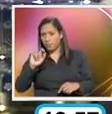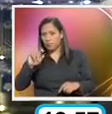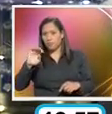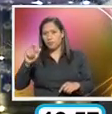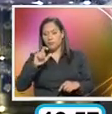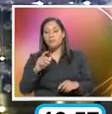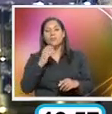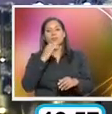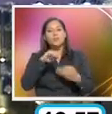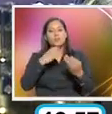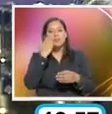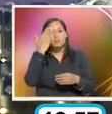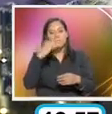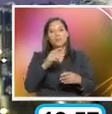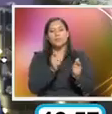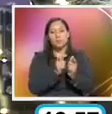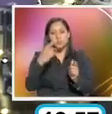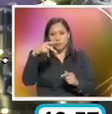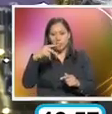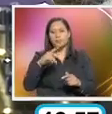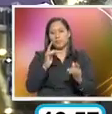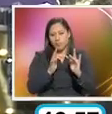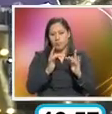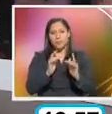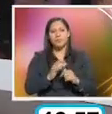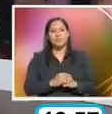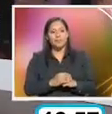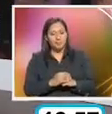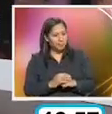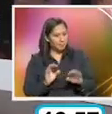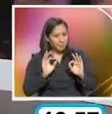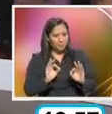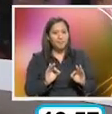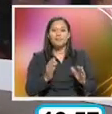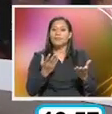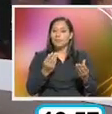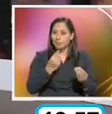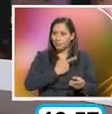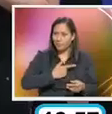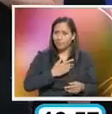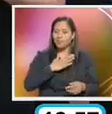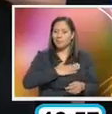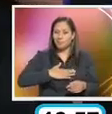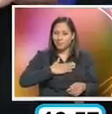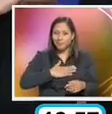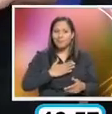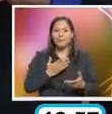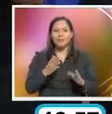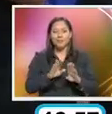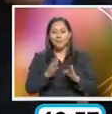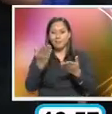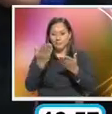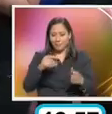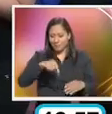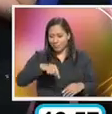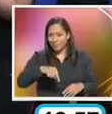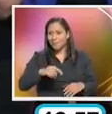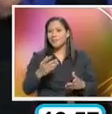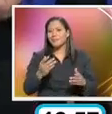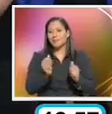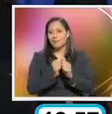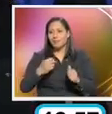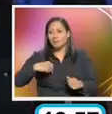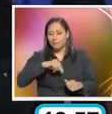www.banda-aljibe.mx. Todo lo que quieran saber acerca de la banda, ahí nos ponemos en contacto. Perfectísimo, pues fue un gusto, un placer tenerlos aquí